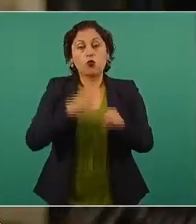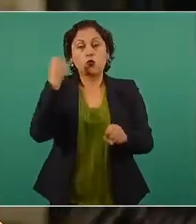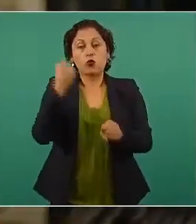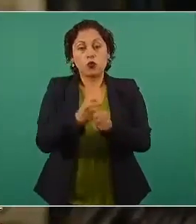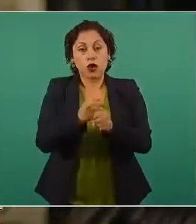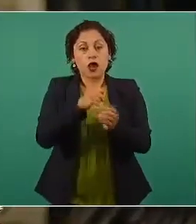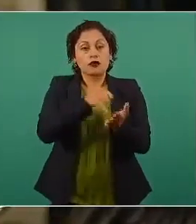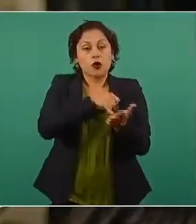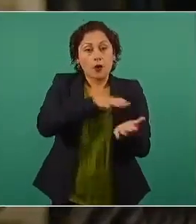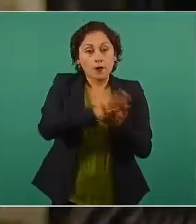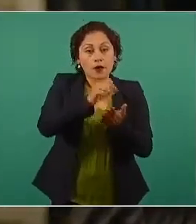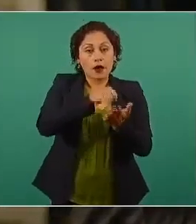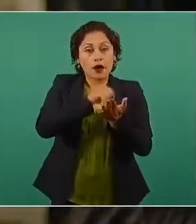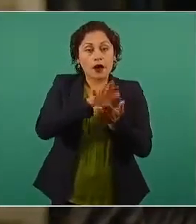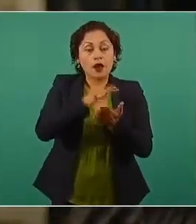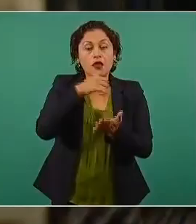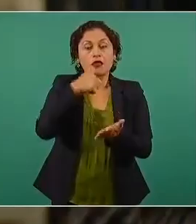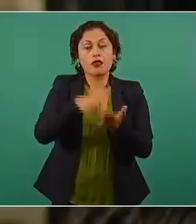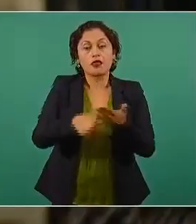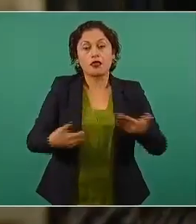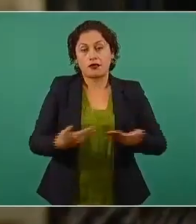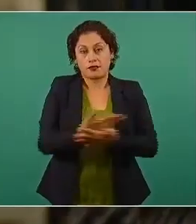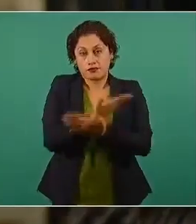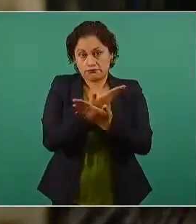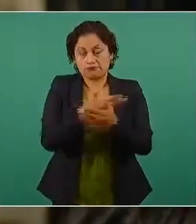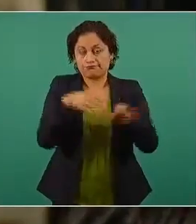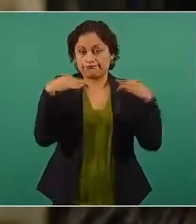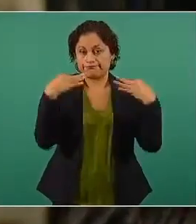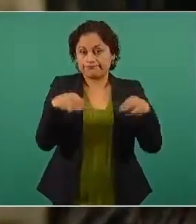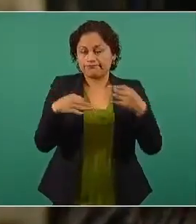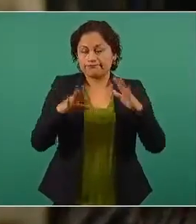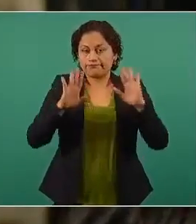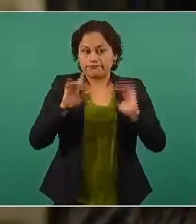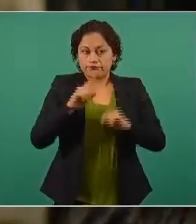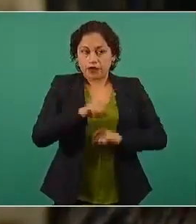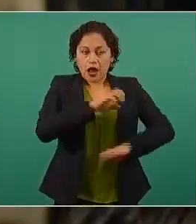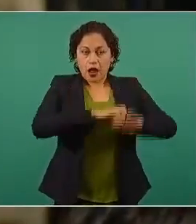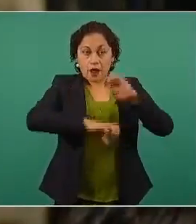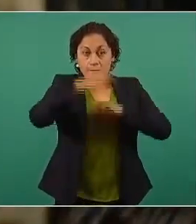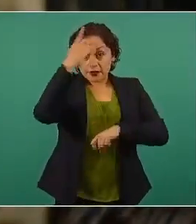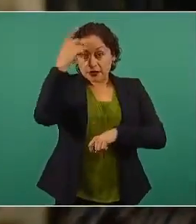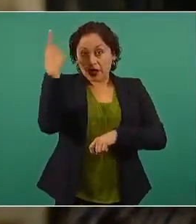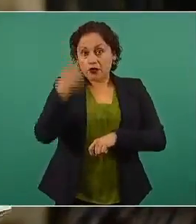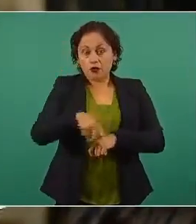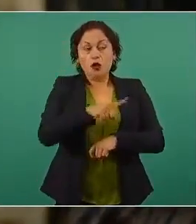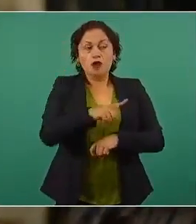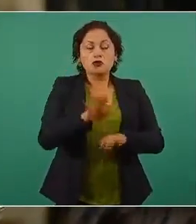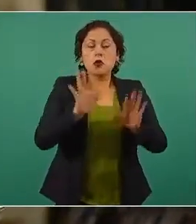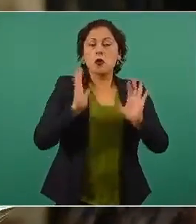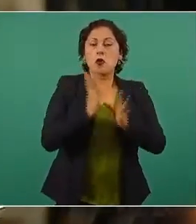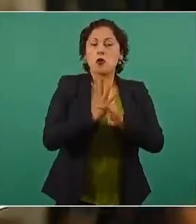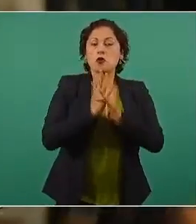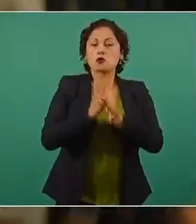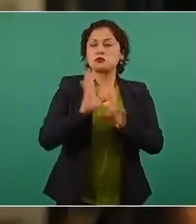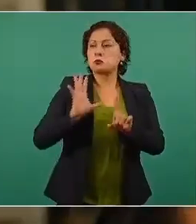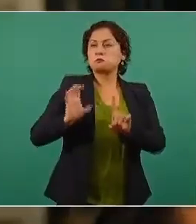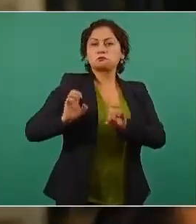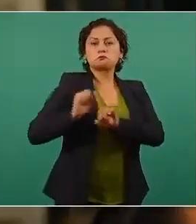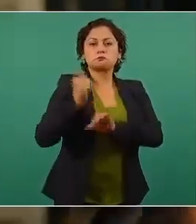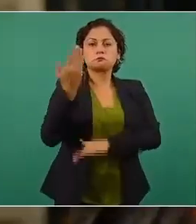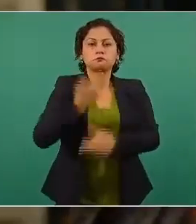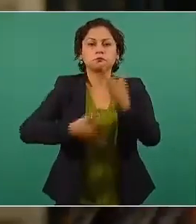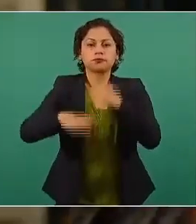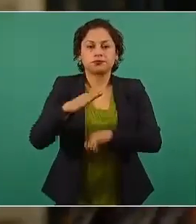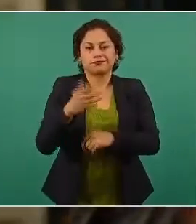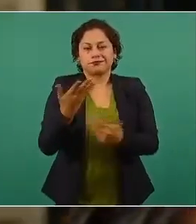Este empresario Flores se hace llamar un empresario exitoso, pero consideramos que no hay historias de éxito cuando los negocios son turbios y se